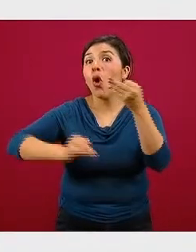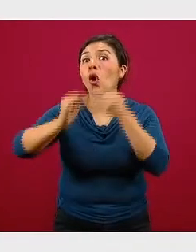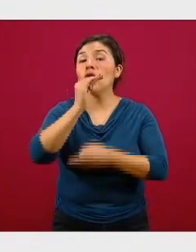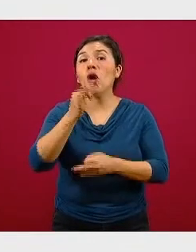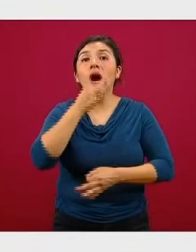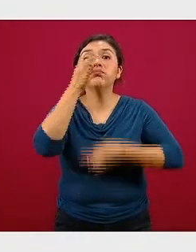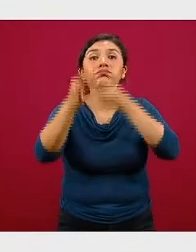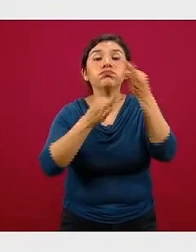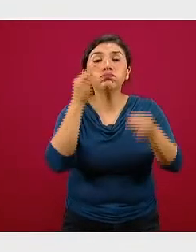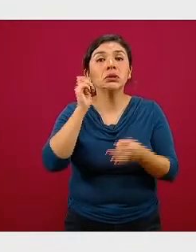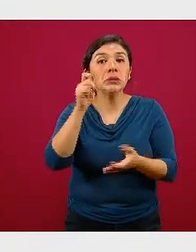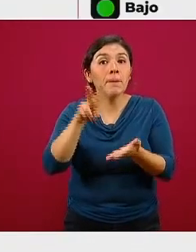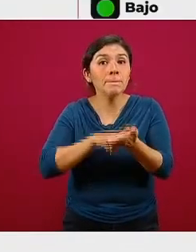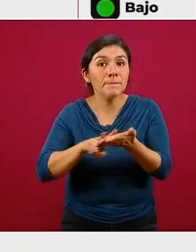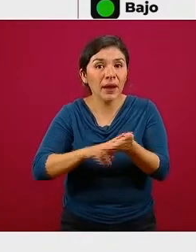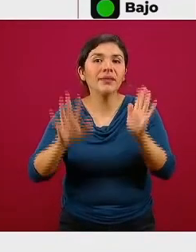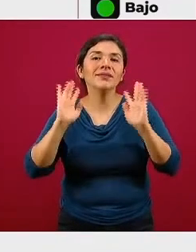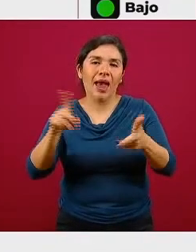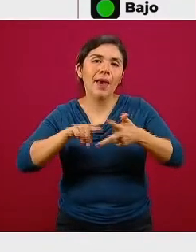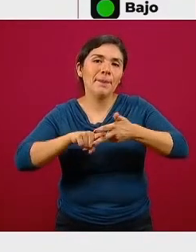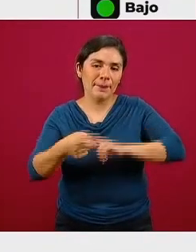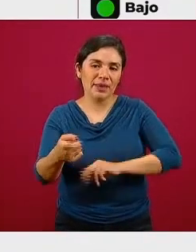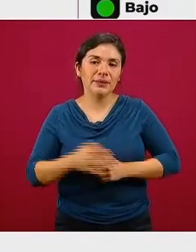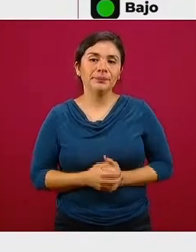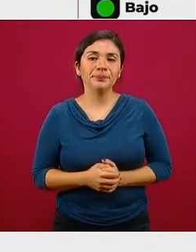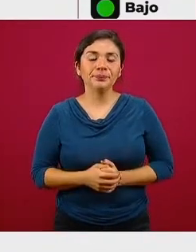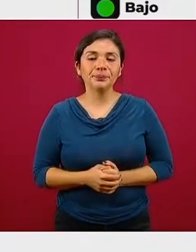indicadores estén en verde. La siguiente, por favor.